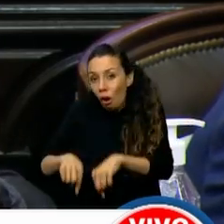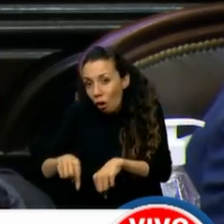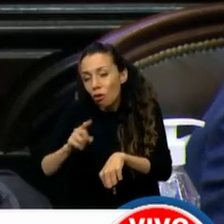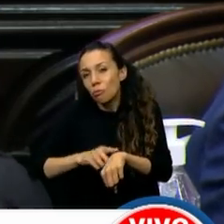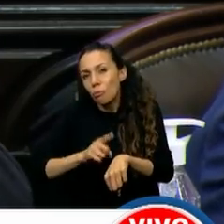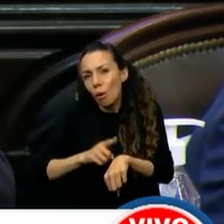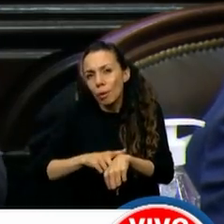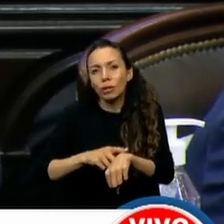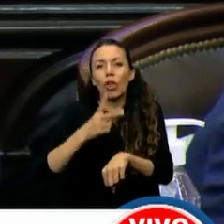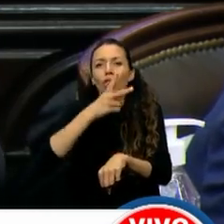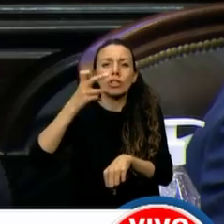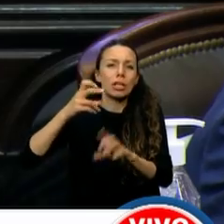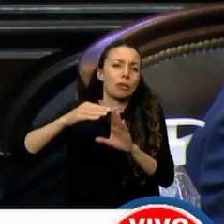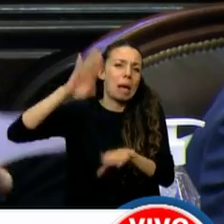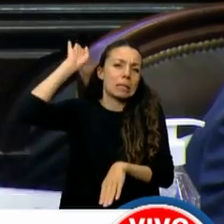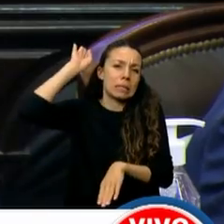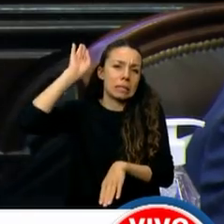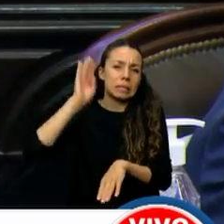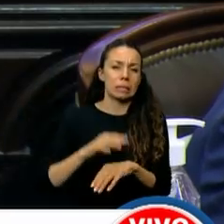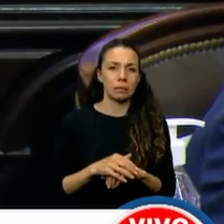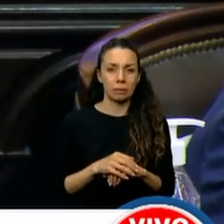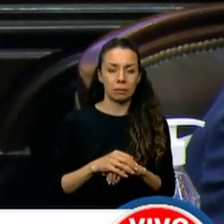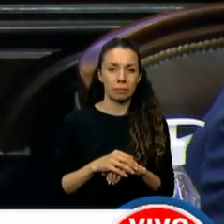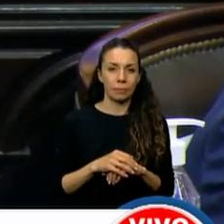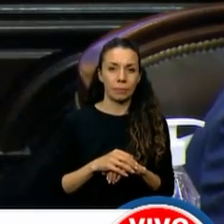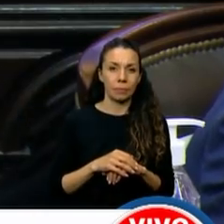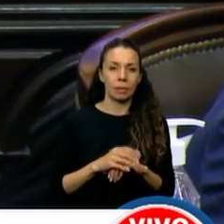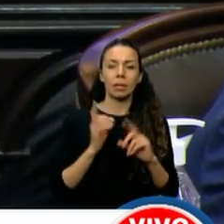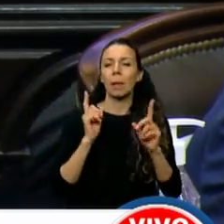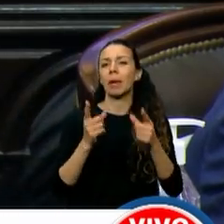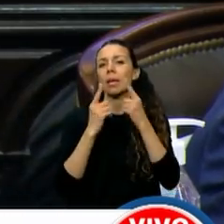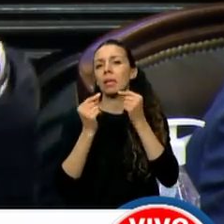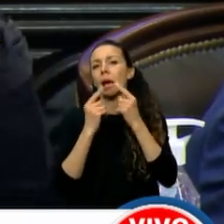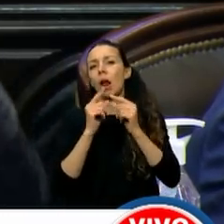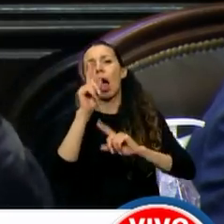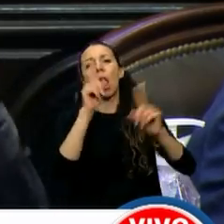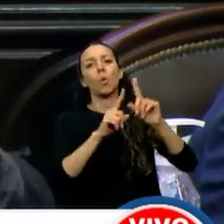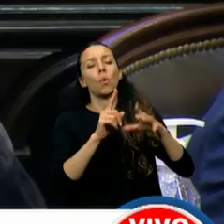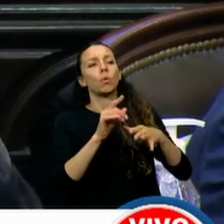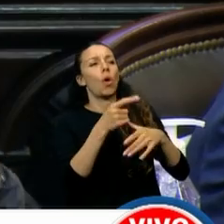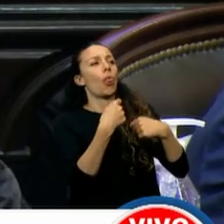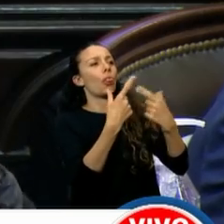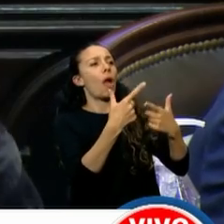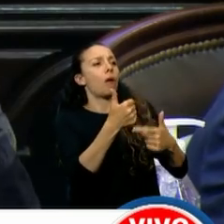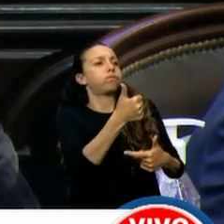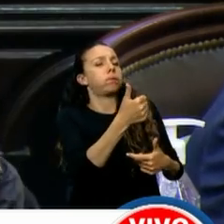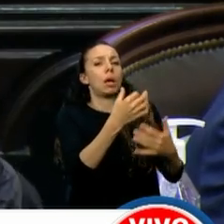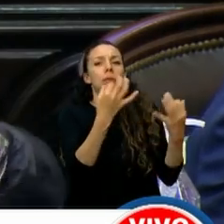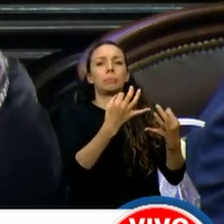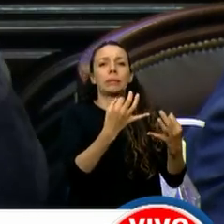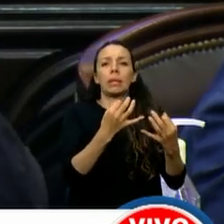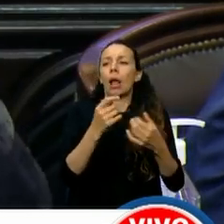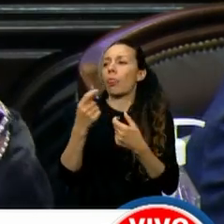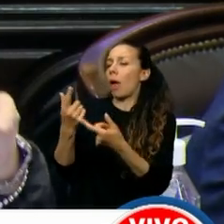los 200 pesos criticados los privilegios y hoy todavía estamos sufriendo las consecuencias